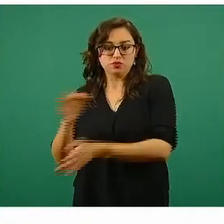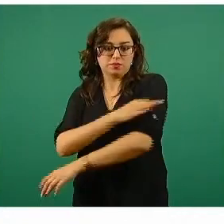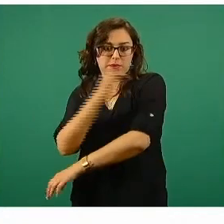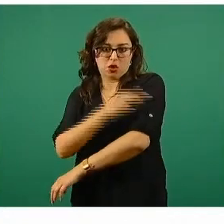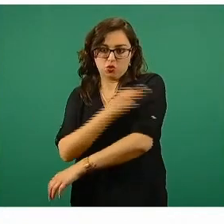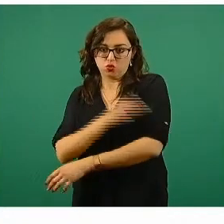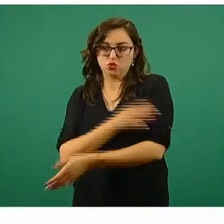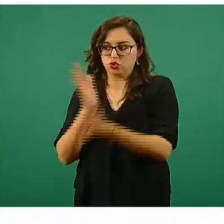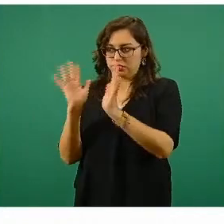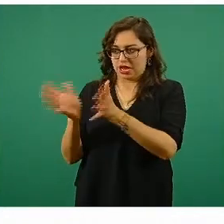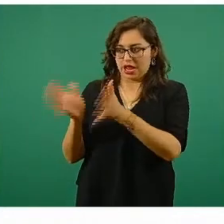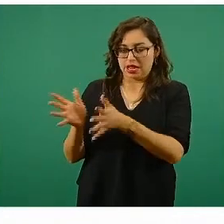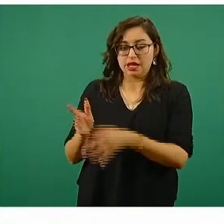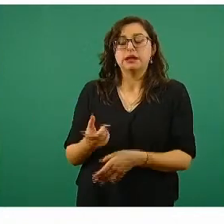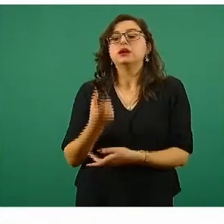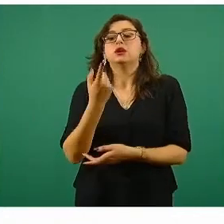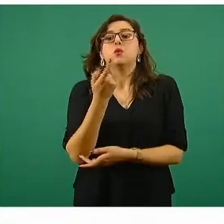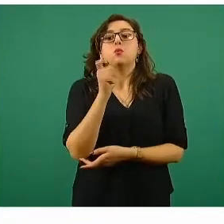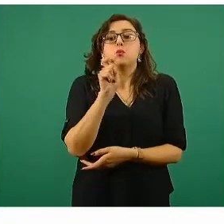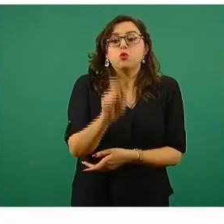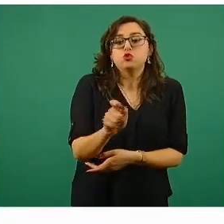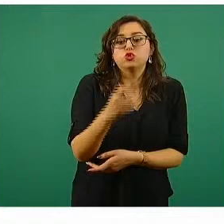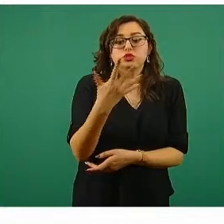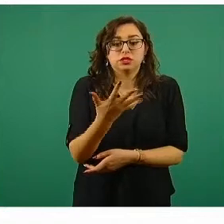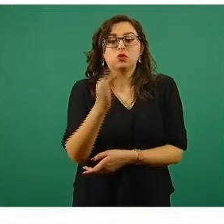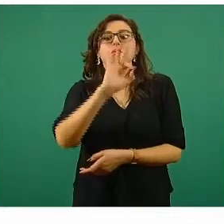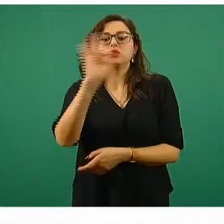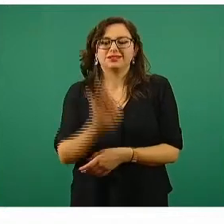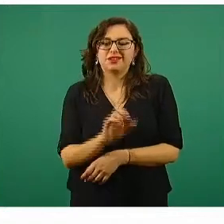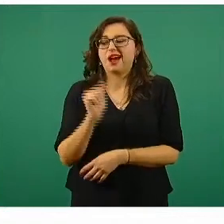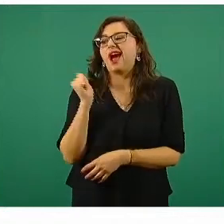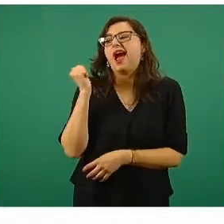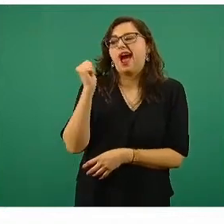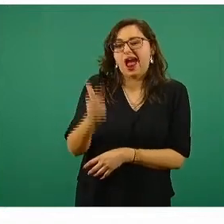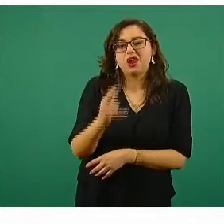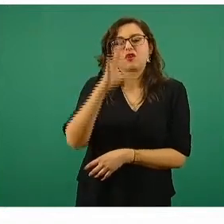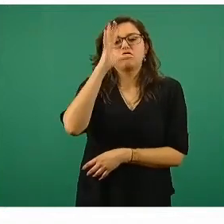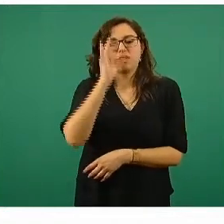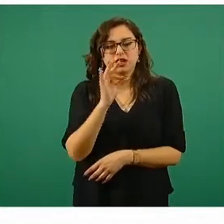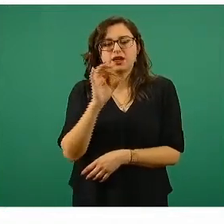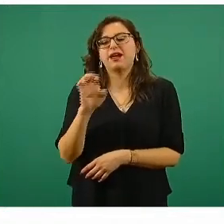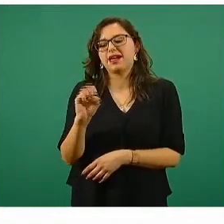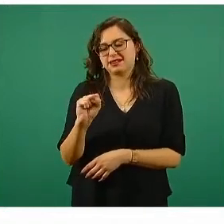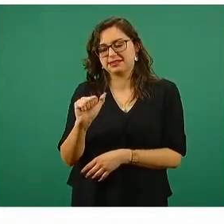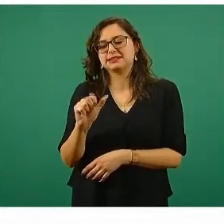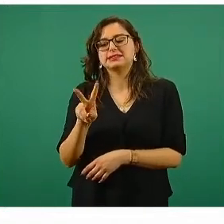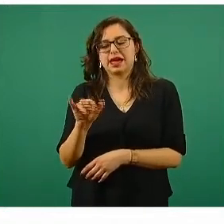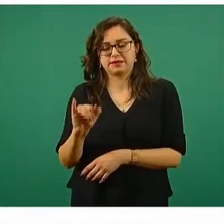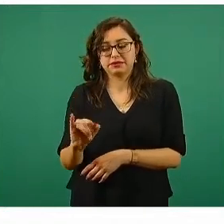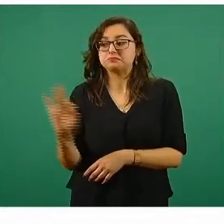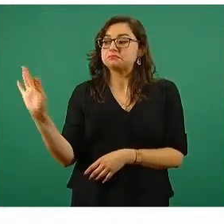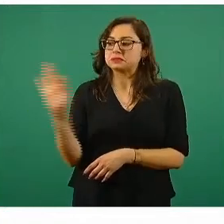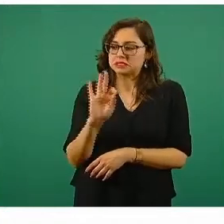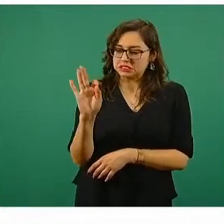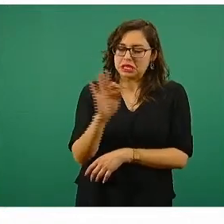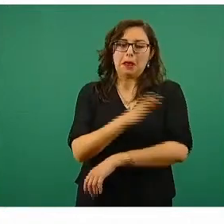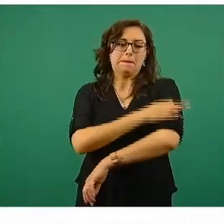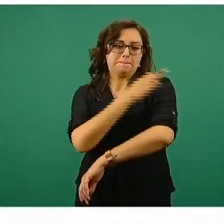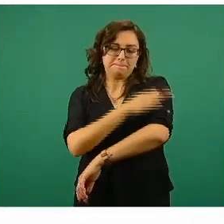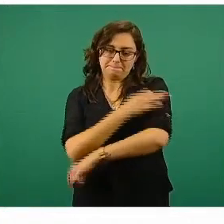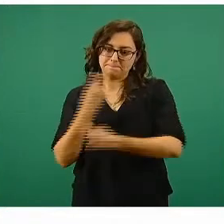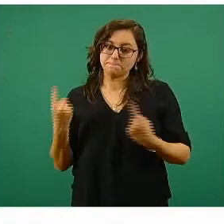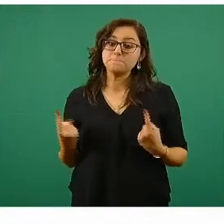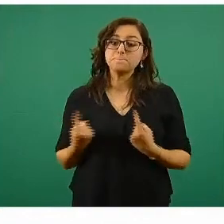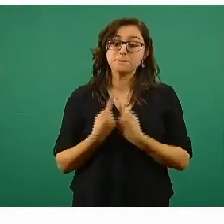solo 0.5% desarrollaron un ESAVI, un evento supuestamente atribuible a vacunación.